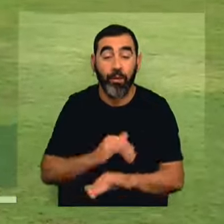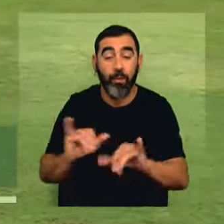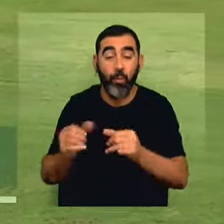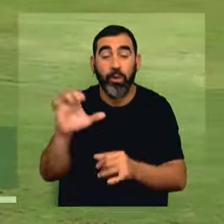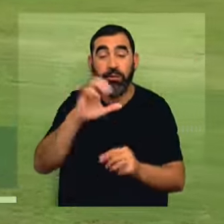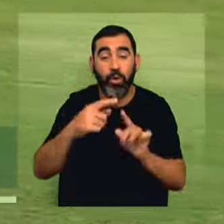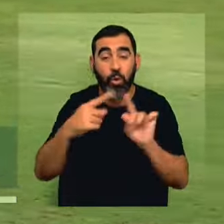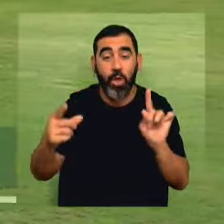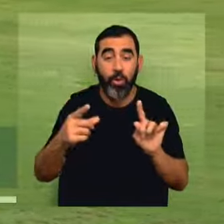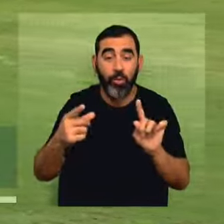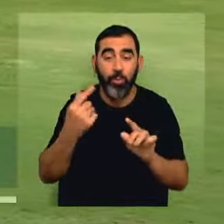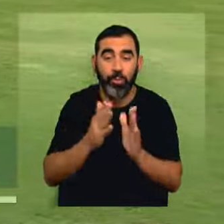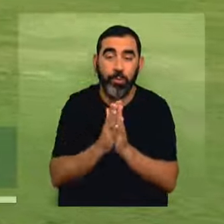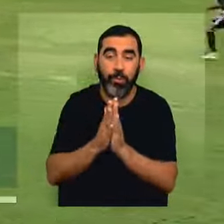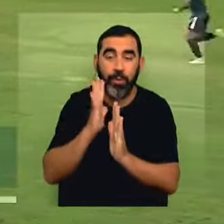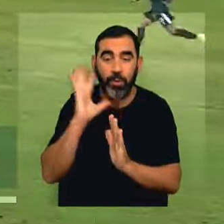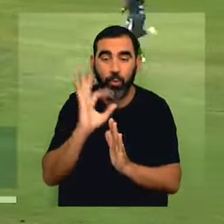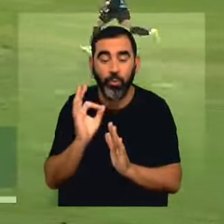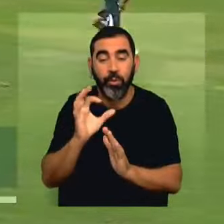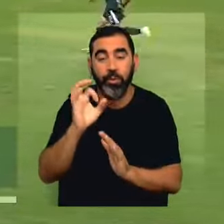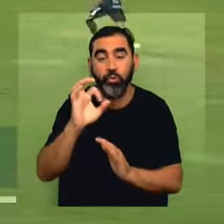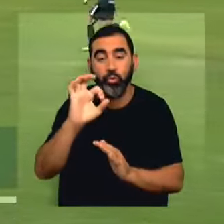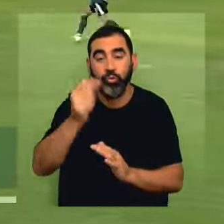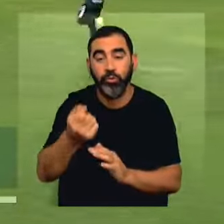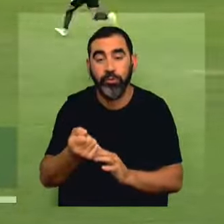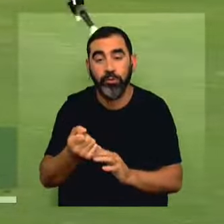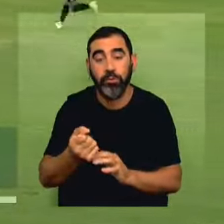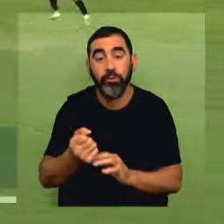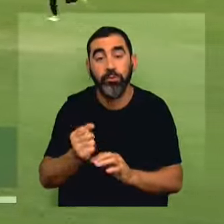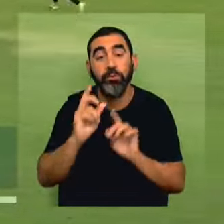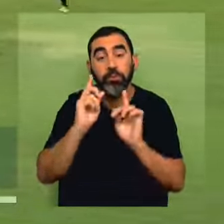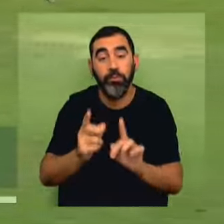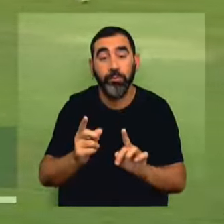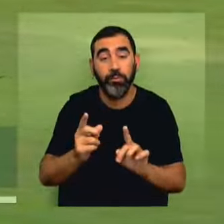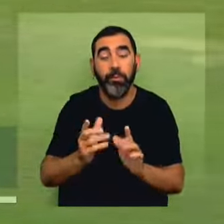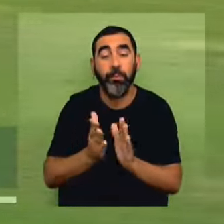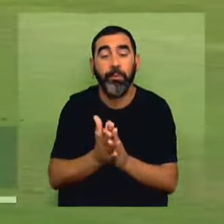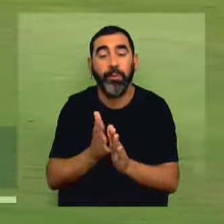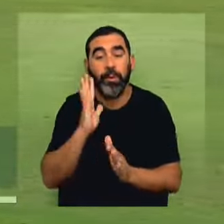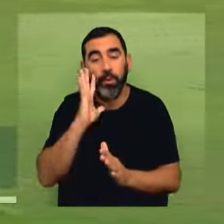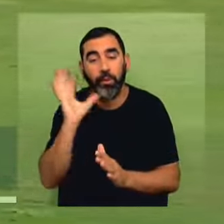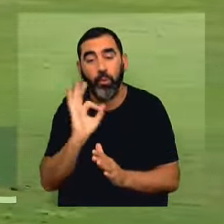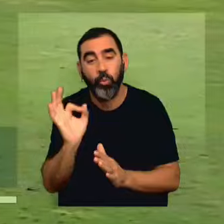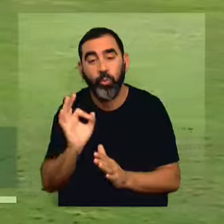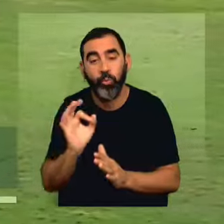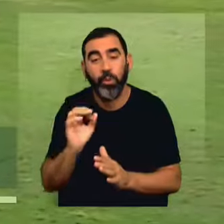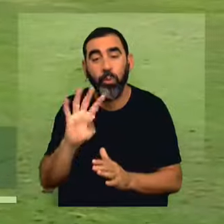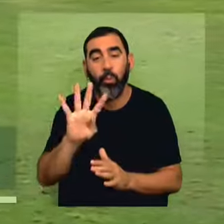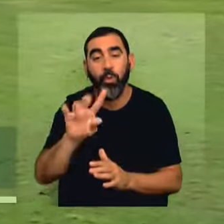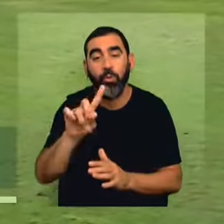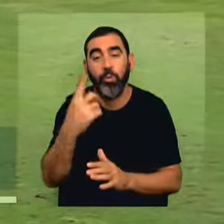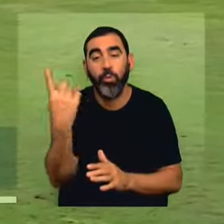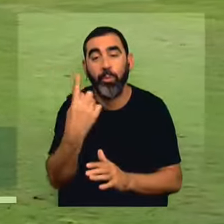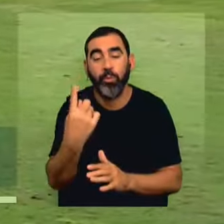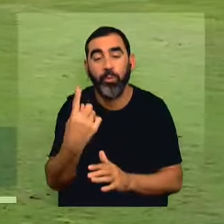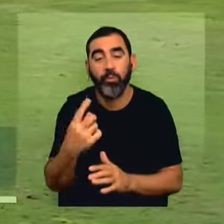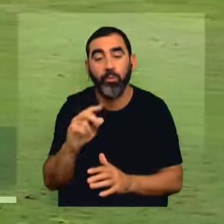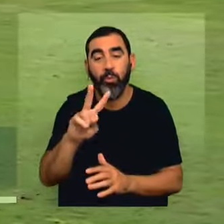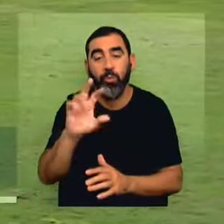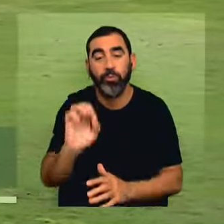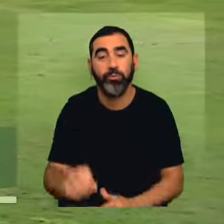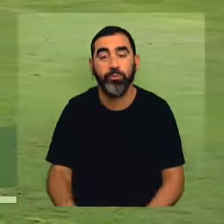por el elenco anfitrión Nicolás Sosa otro que va a convertir y otro que va a pedir perdón esto es el minuto 41 ahí está la